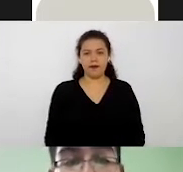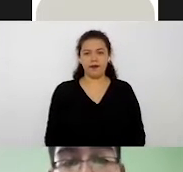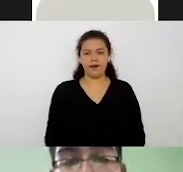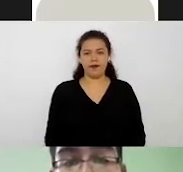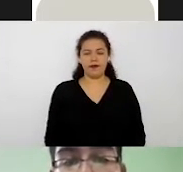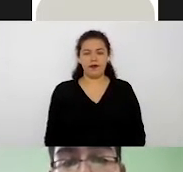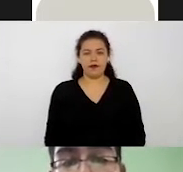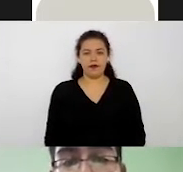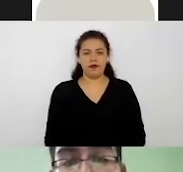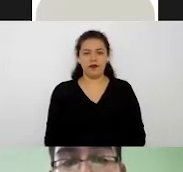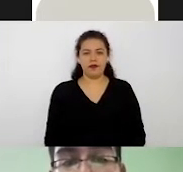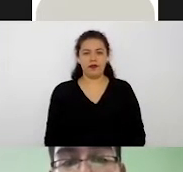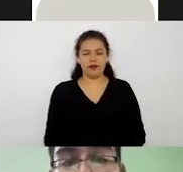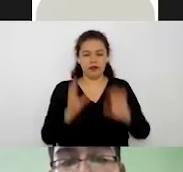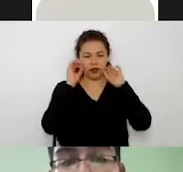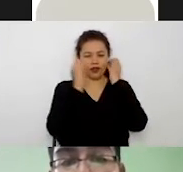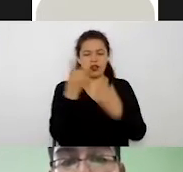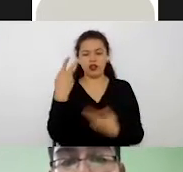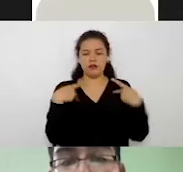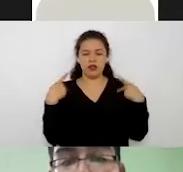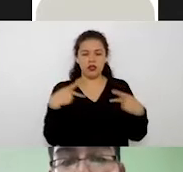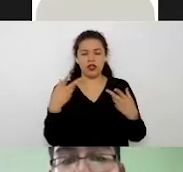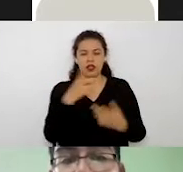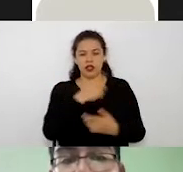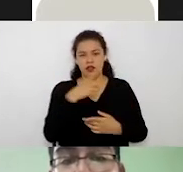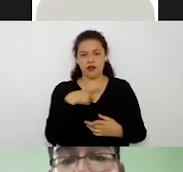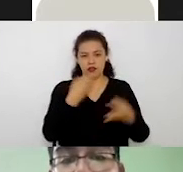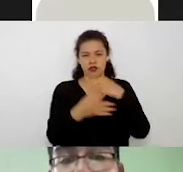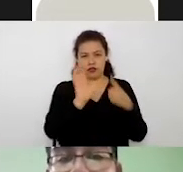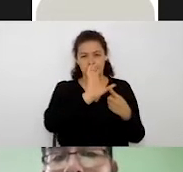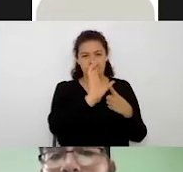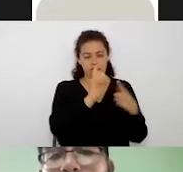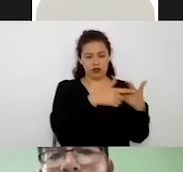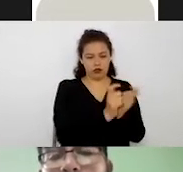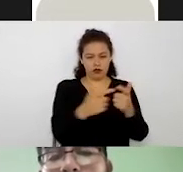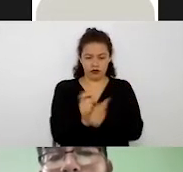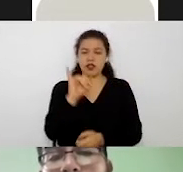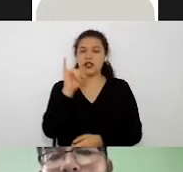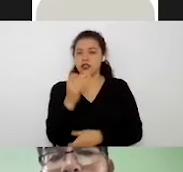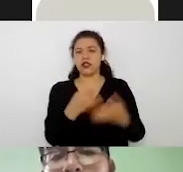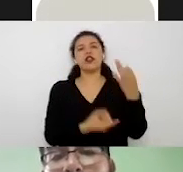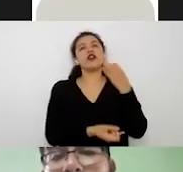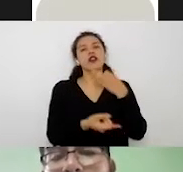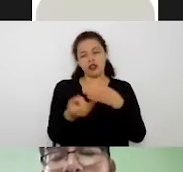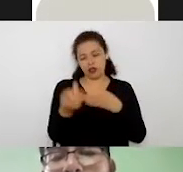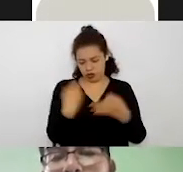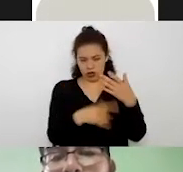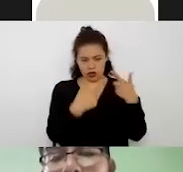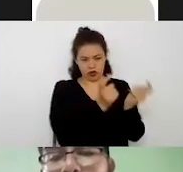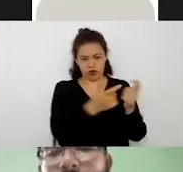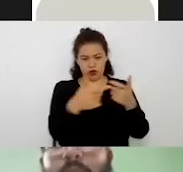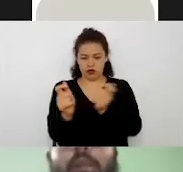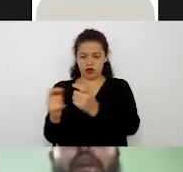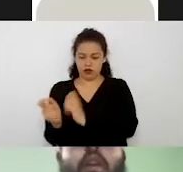Dice, en una organización de 2 integrantes se deben integrar todas las brigadas. Sí es necesario que todas las brigadas, para